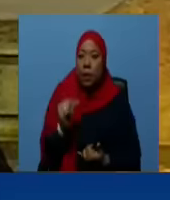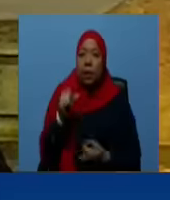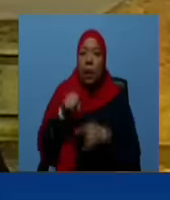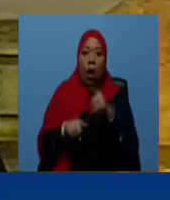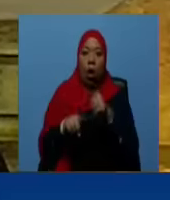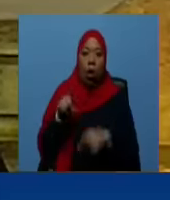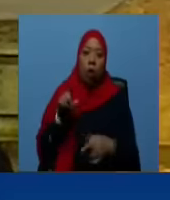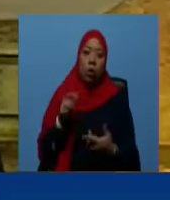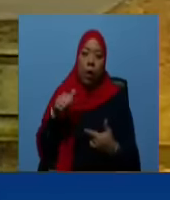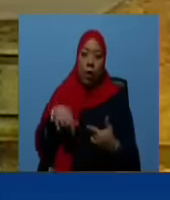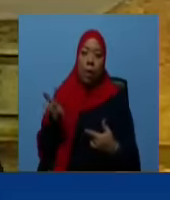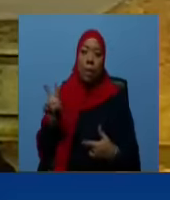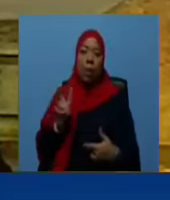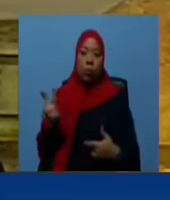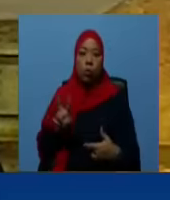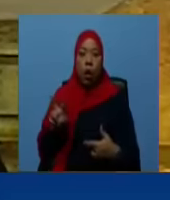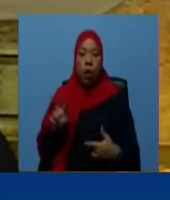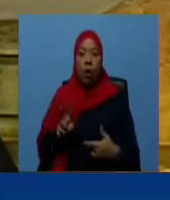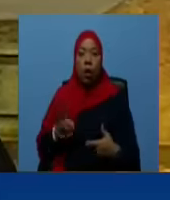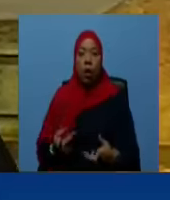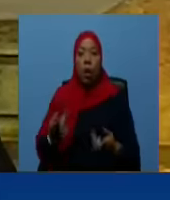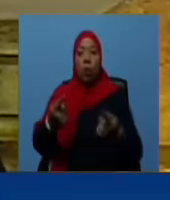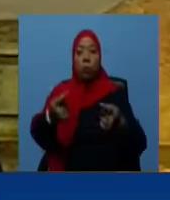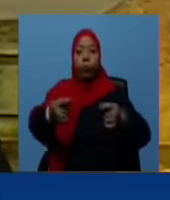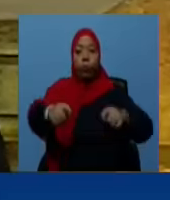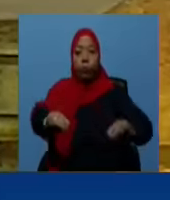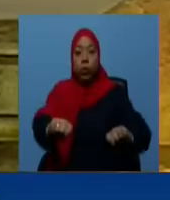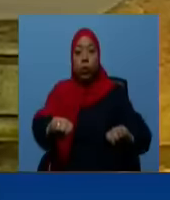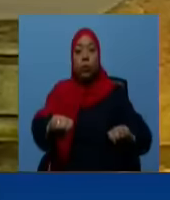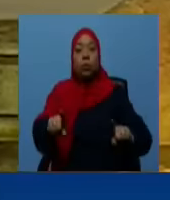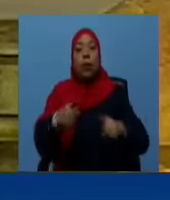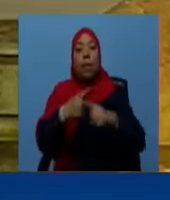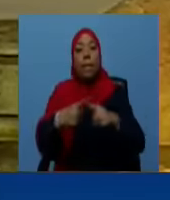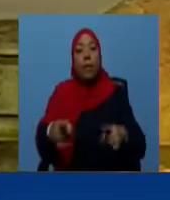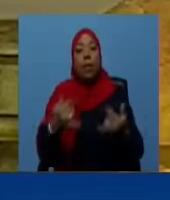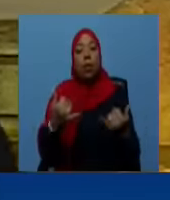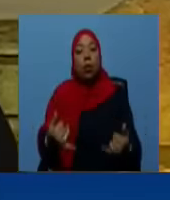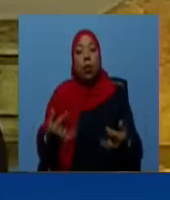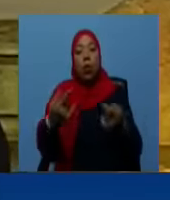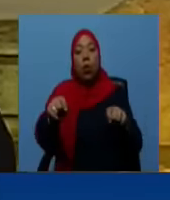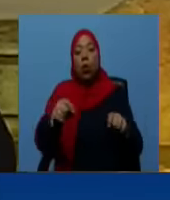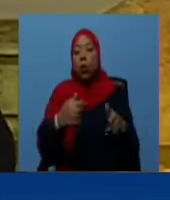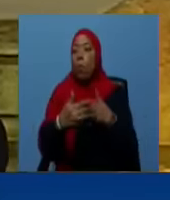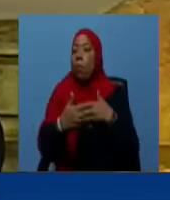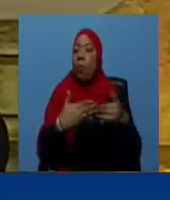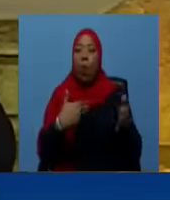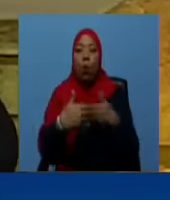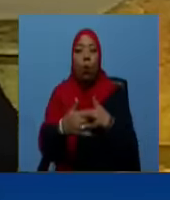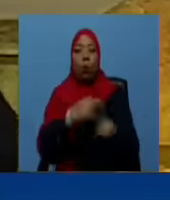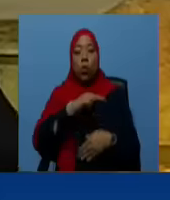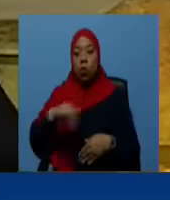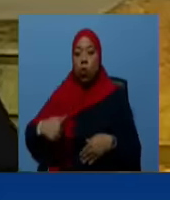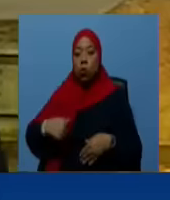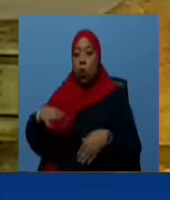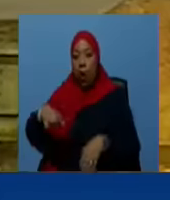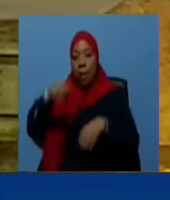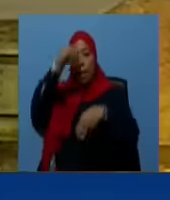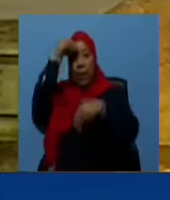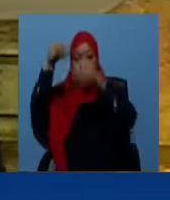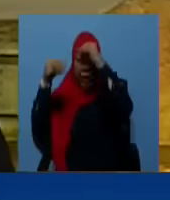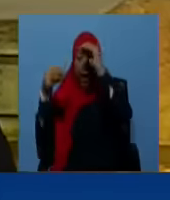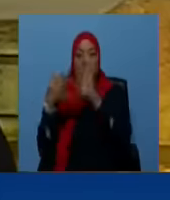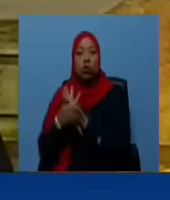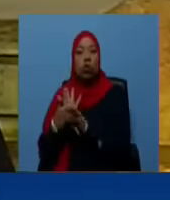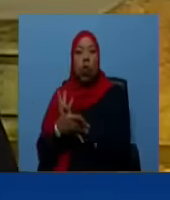Porque venían, bueno, con las sanciones intactas ahí, pero allá las sanciones, Nosotros tenemos que aprender a trabajar más allá